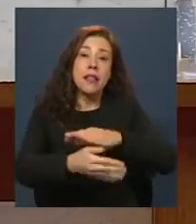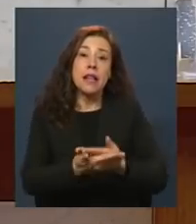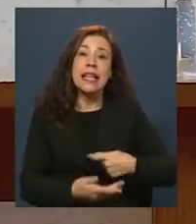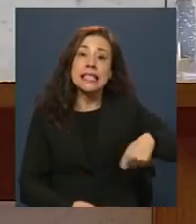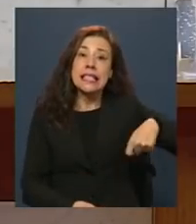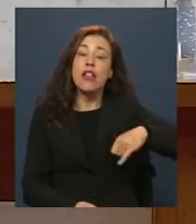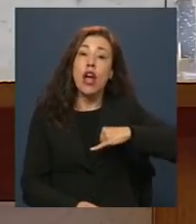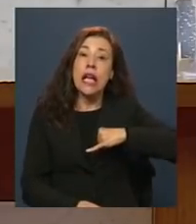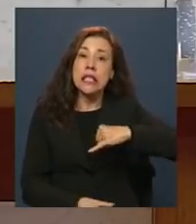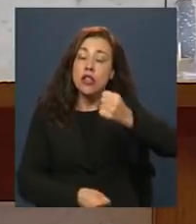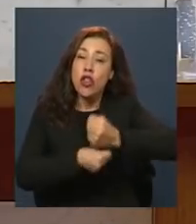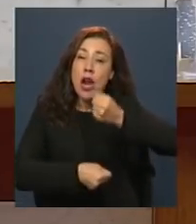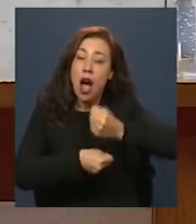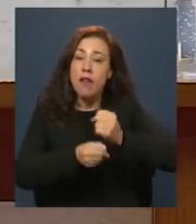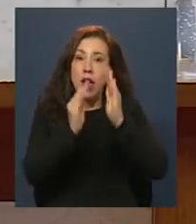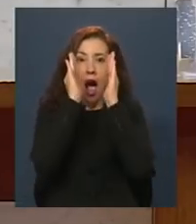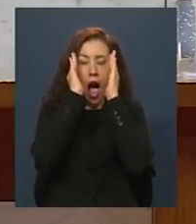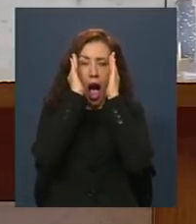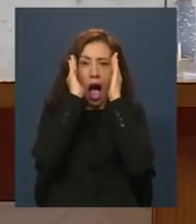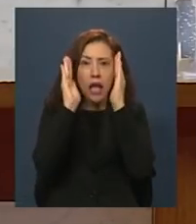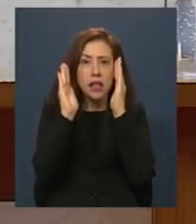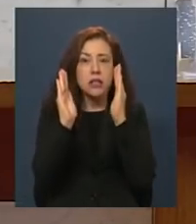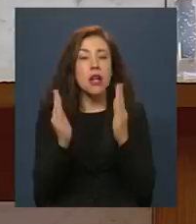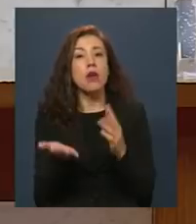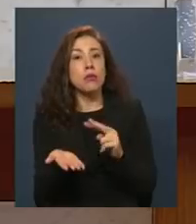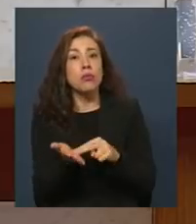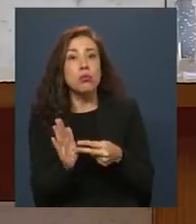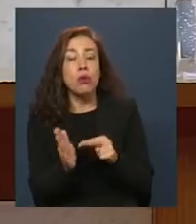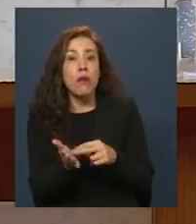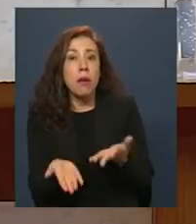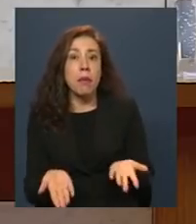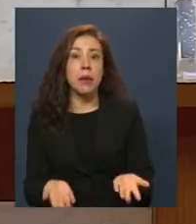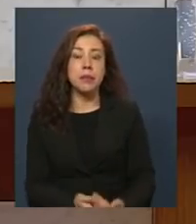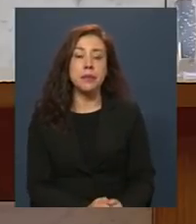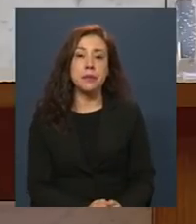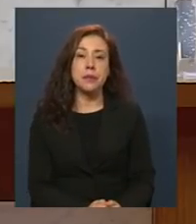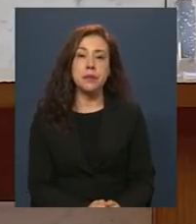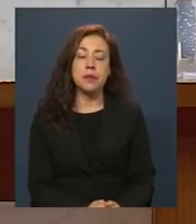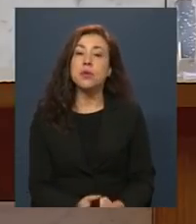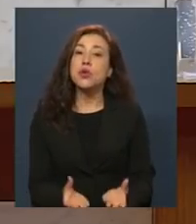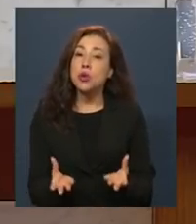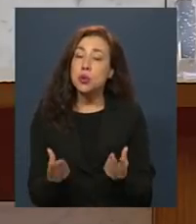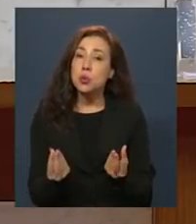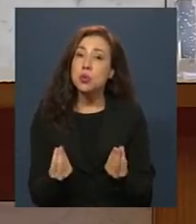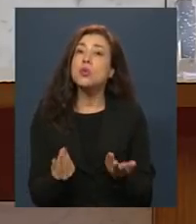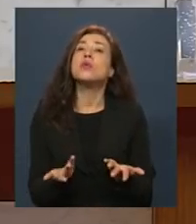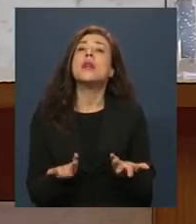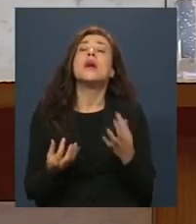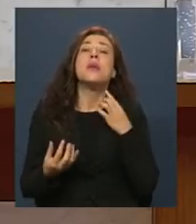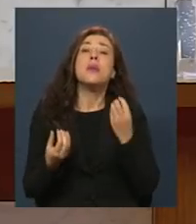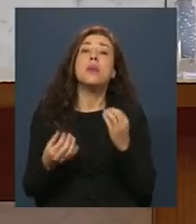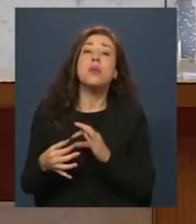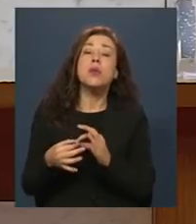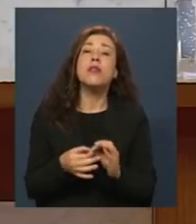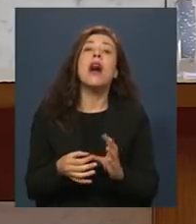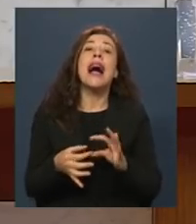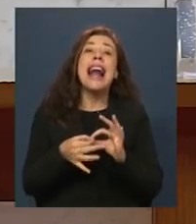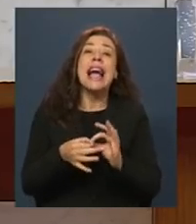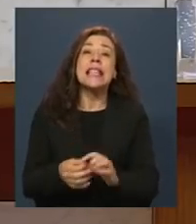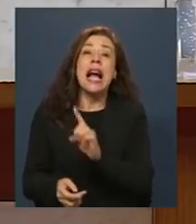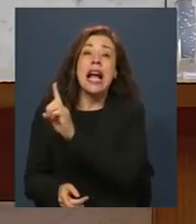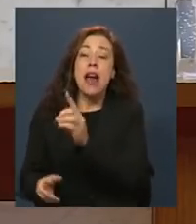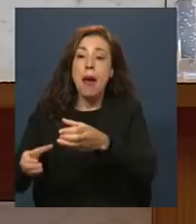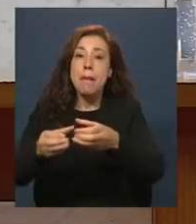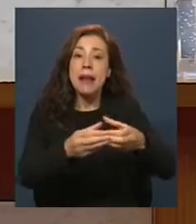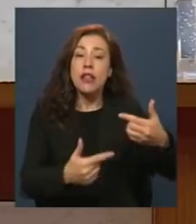ha permanecido activo y atenta a las vicisitudes de esta coyuntura. Mucho de esto se lo debemos a cada una de las bancadas